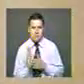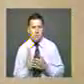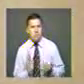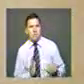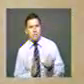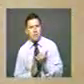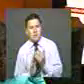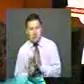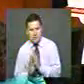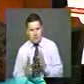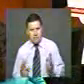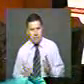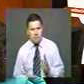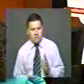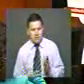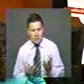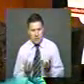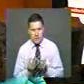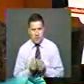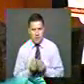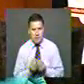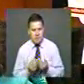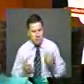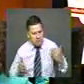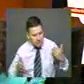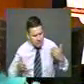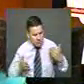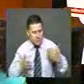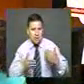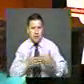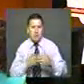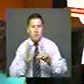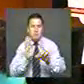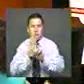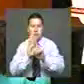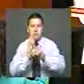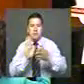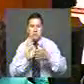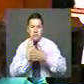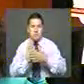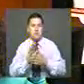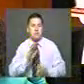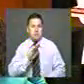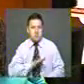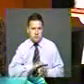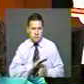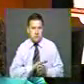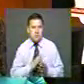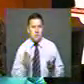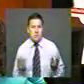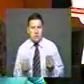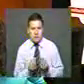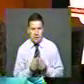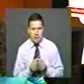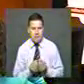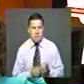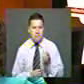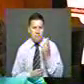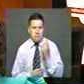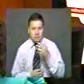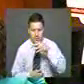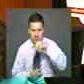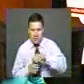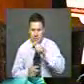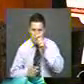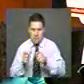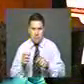existía una limitación temporal, término que fue desconocido por el legislativo, y se continuó configurando un déficit de protección a